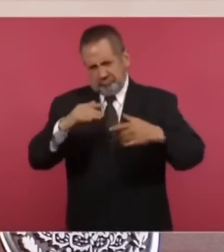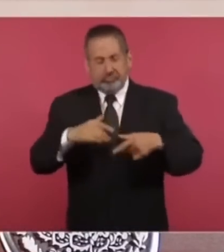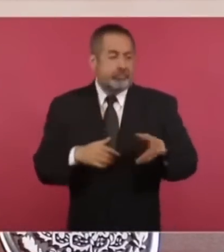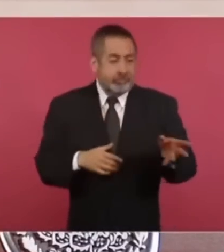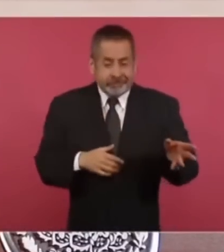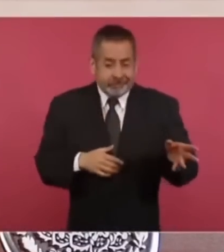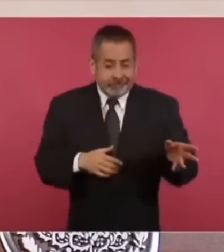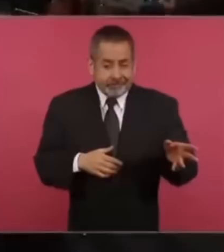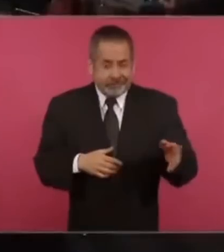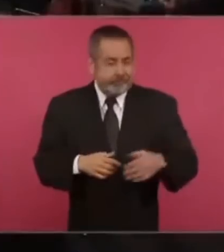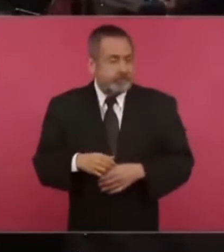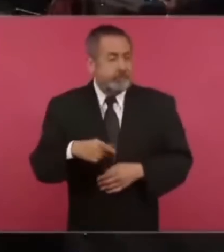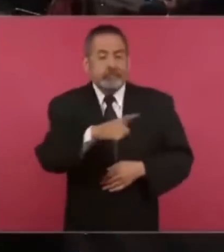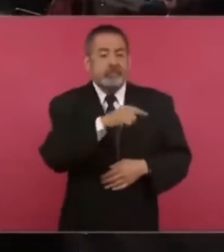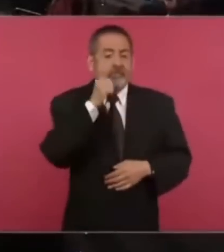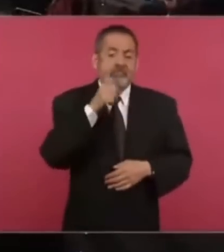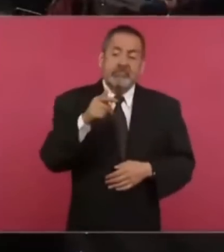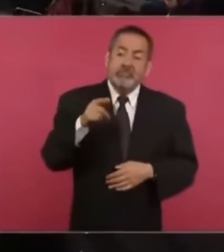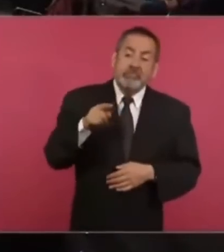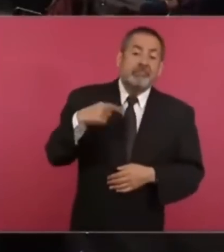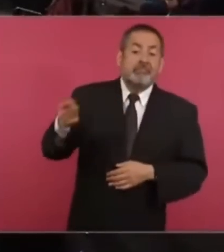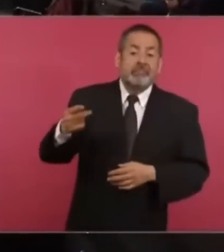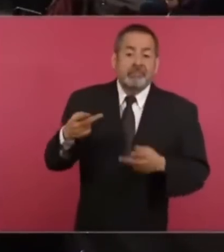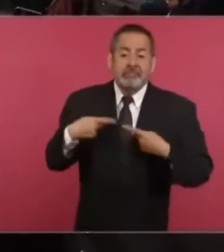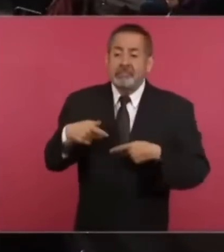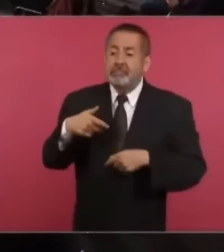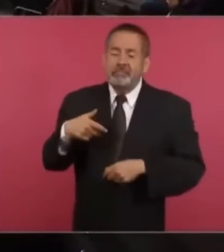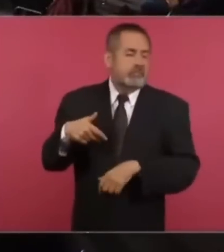y siempre un desprecio al pueblo.